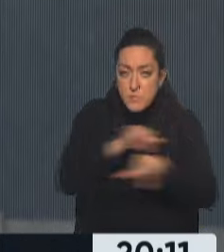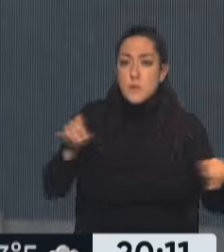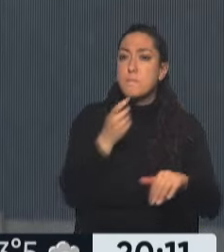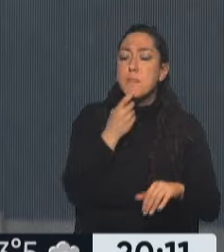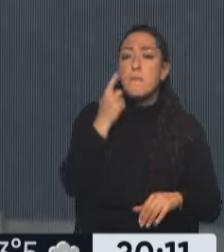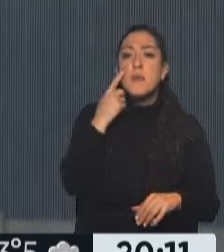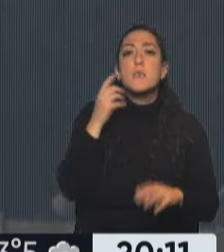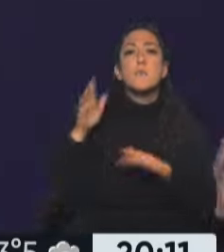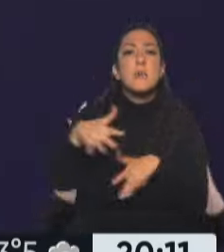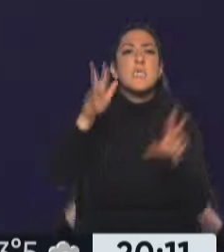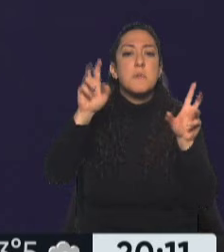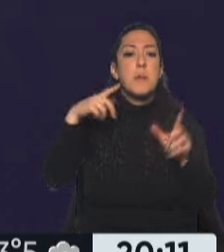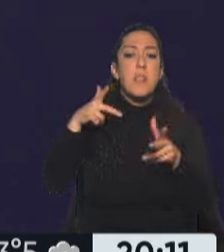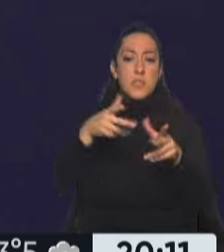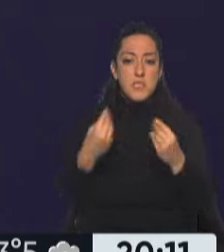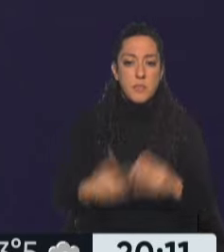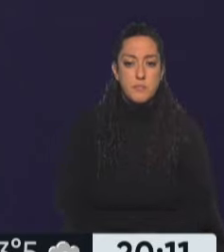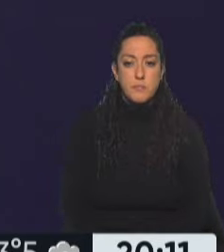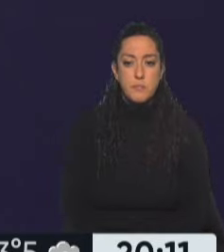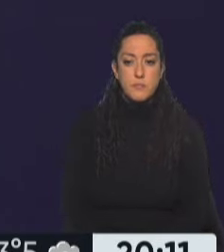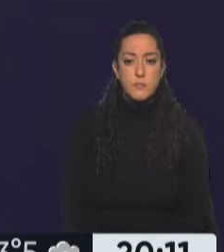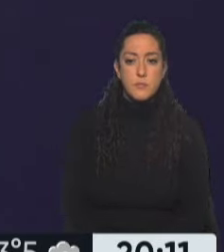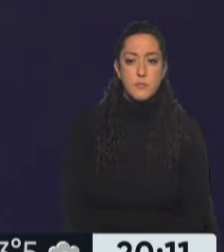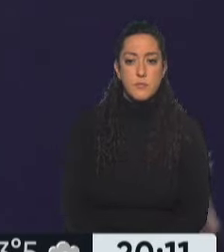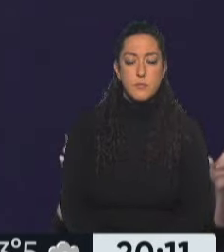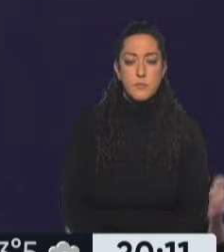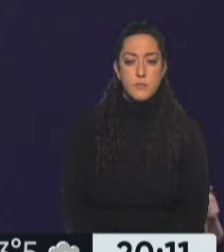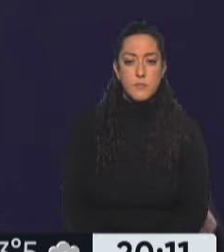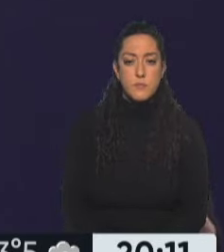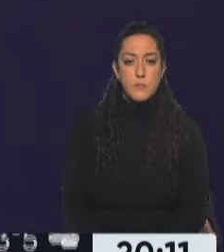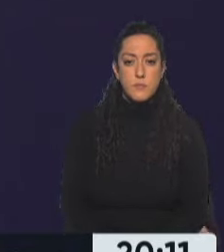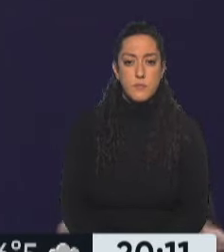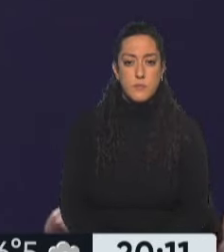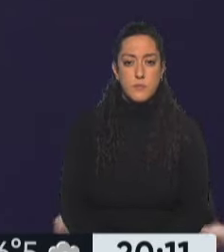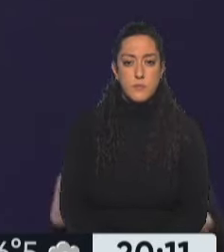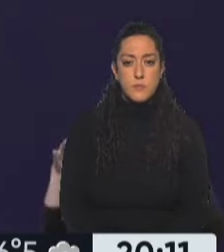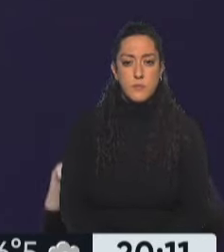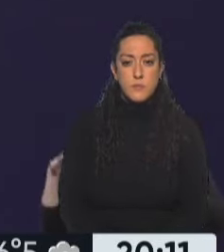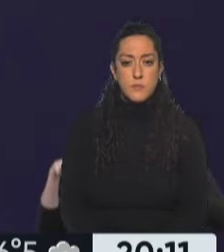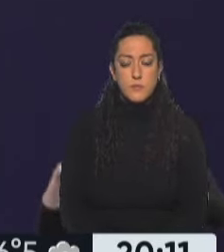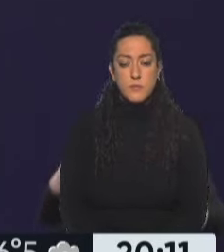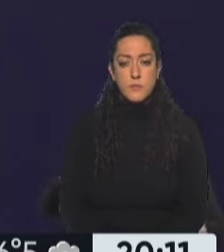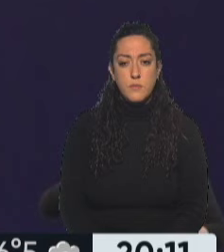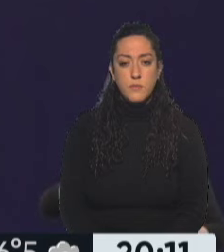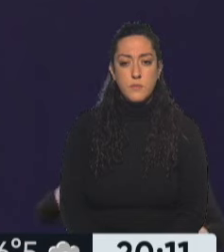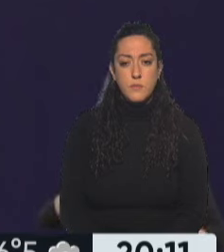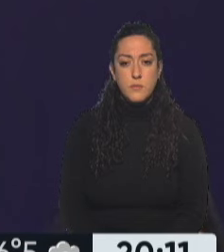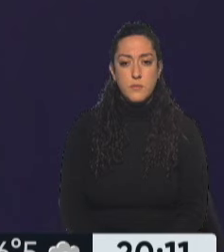la marcha. A ver. En relación a la manifestación de hoy, del día de hoy,